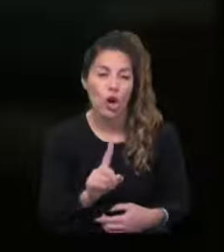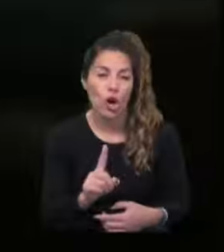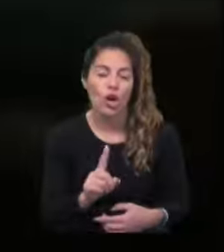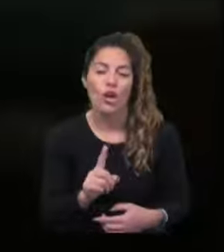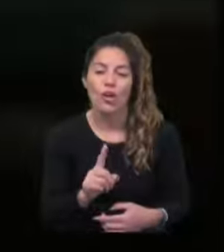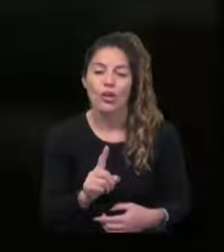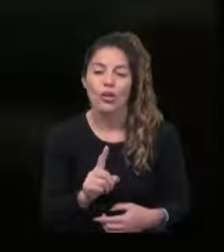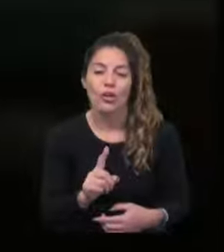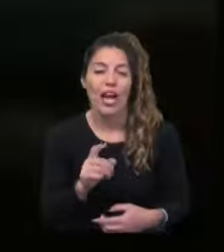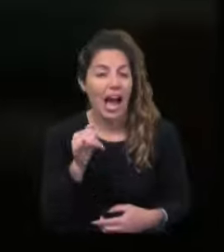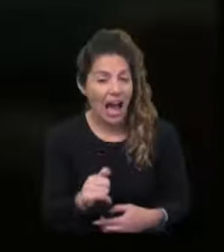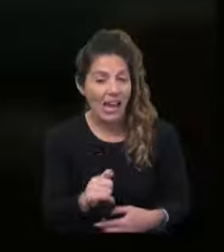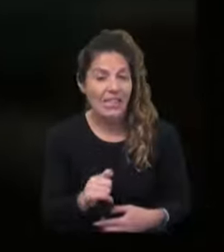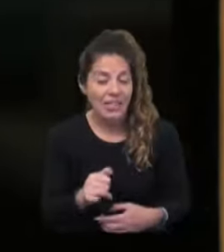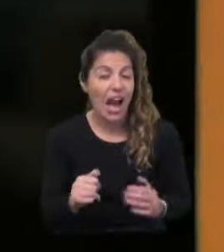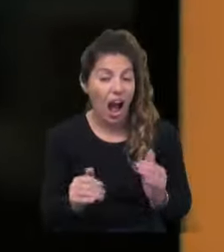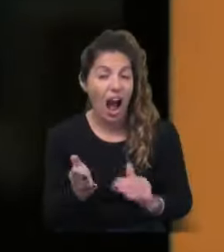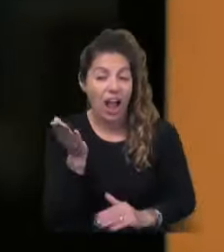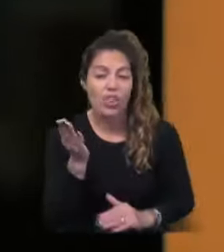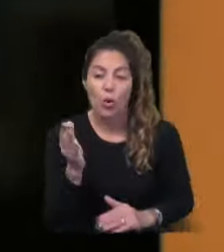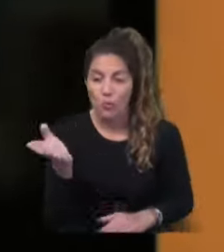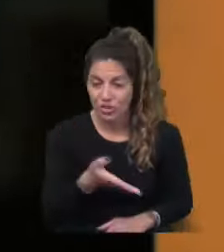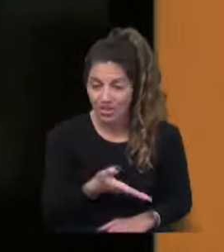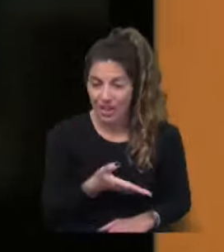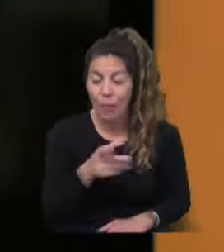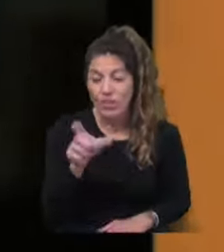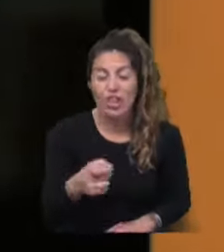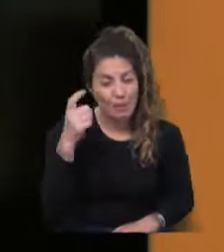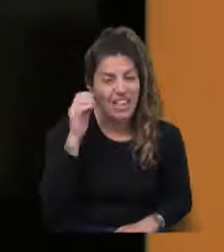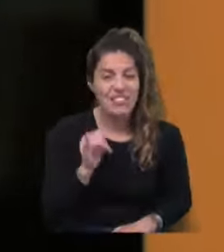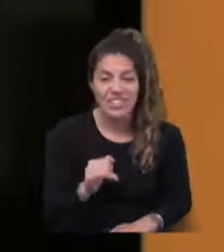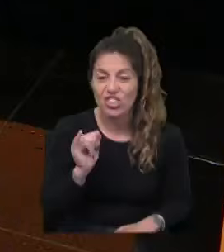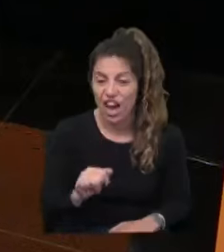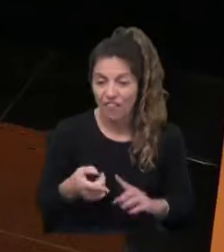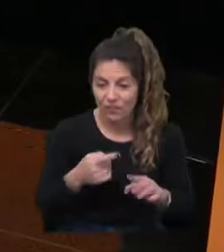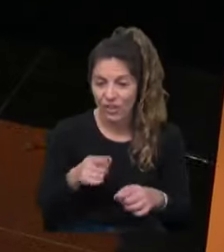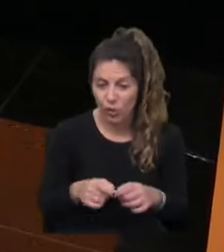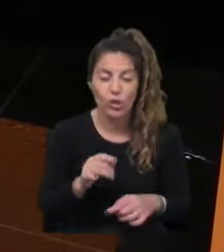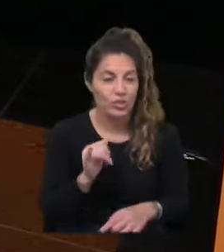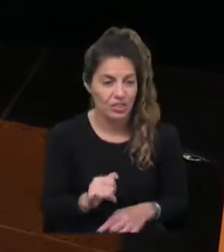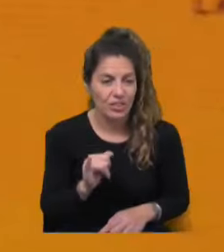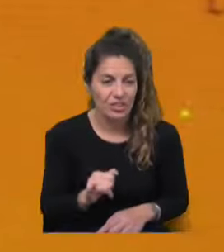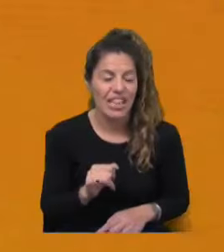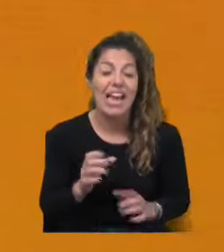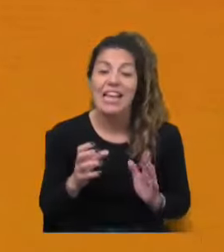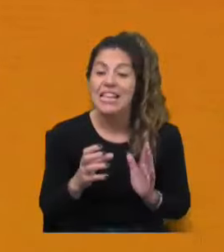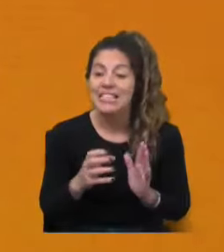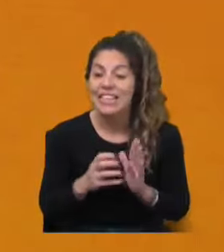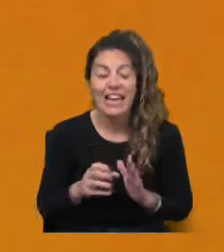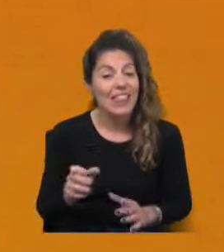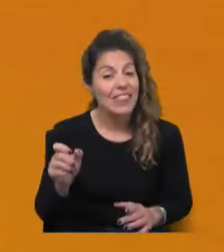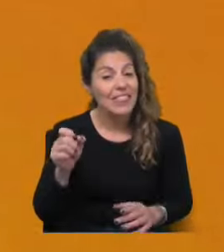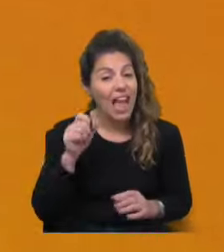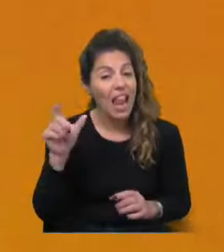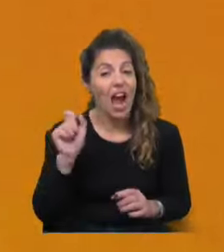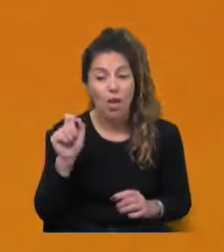sea, hay unos altos porcentajes de gente que piensa que sí, ya hay vínculos establecidos. Exacto. Señales de alarma. Y bueno, cuando estamos hablando